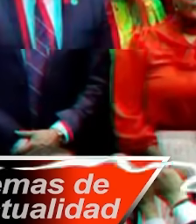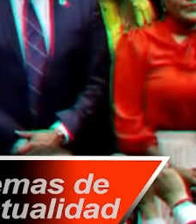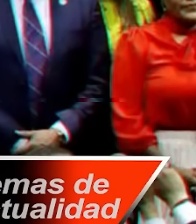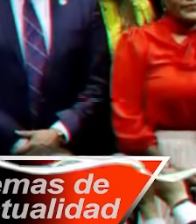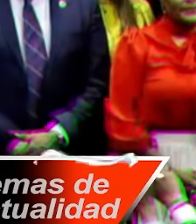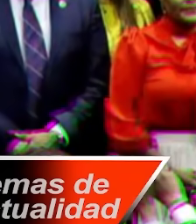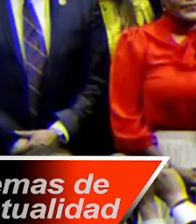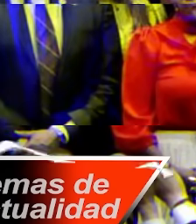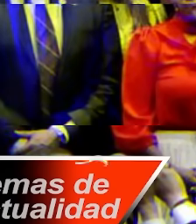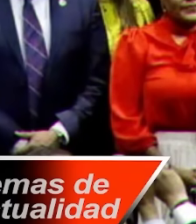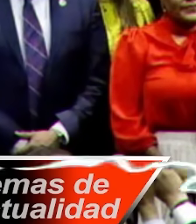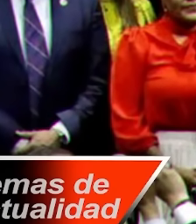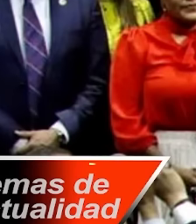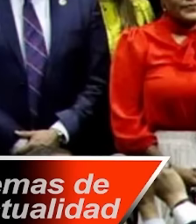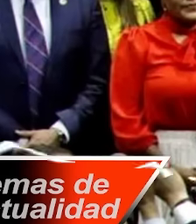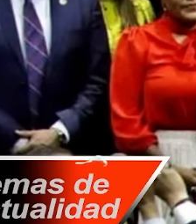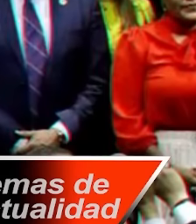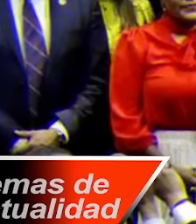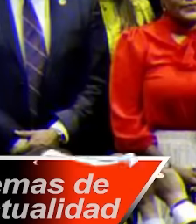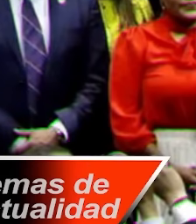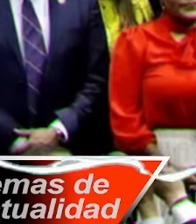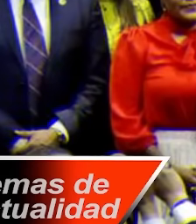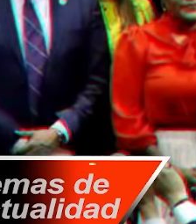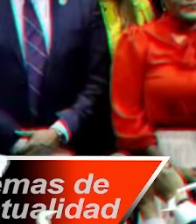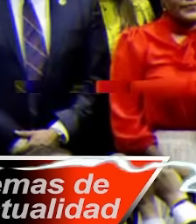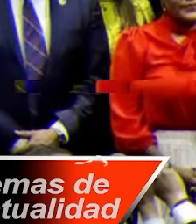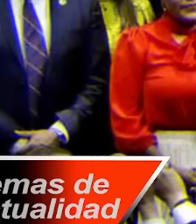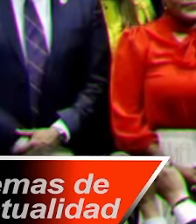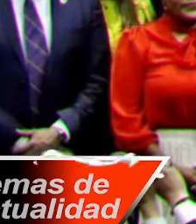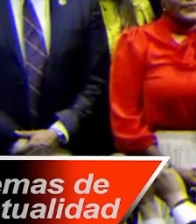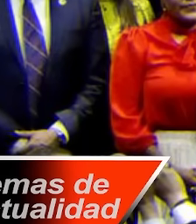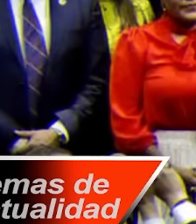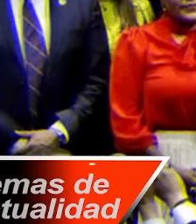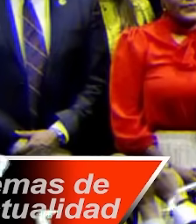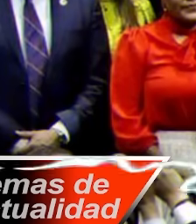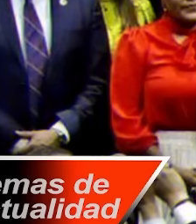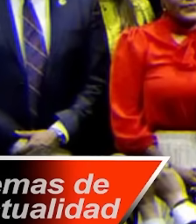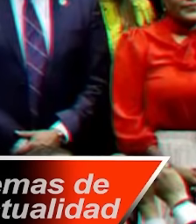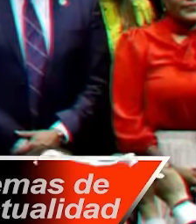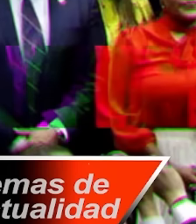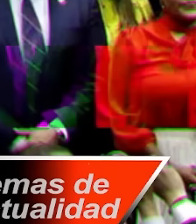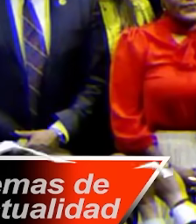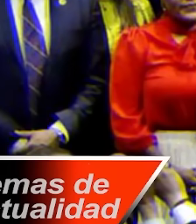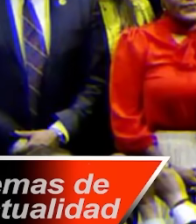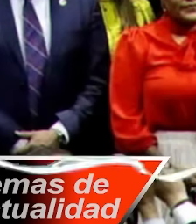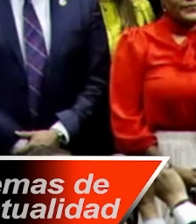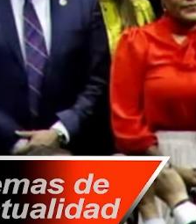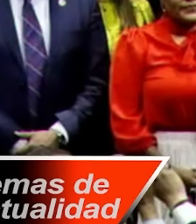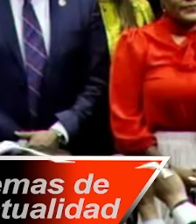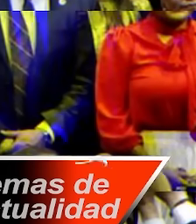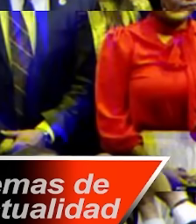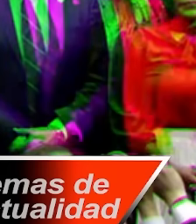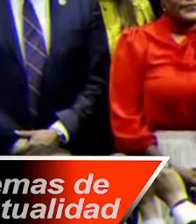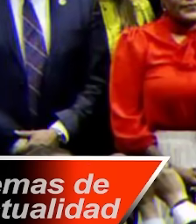bien, mexicanos y mexicanas reales, gracias por haber visto este video completo. Ayuda muchísimo al canal que mires los videos completos y también que los compartas sobre